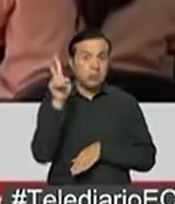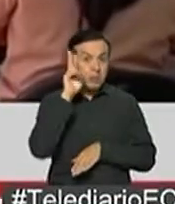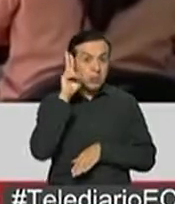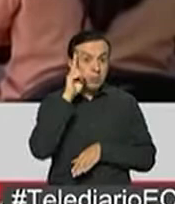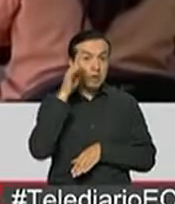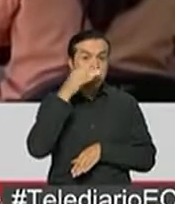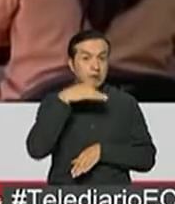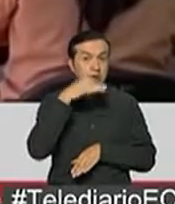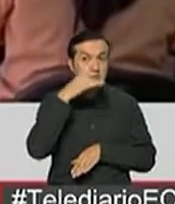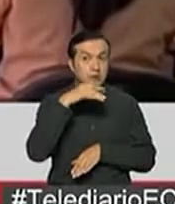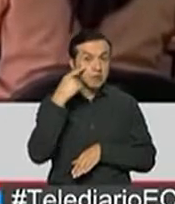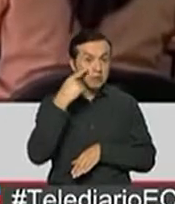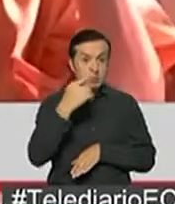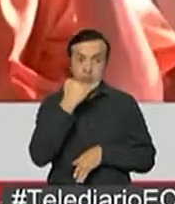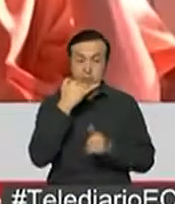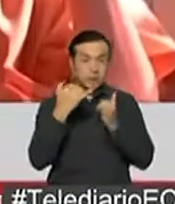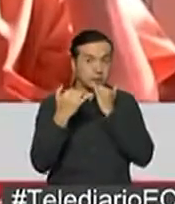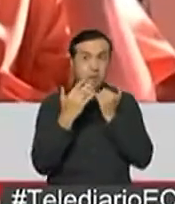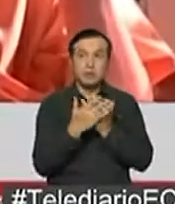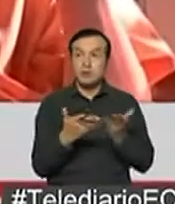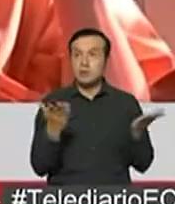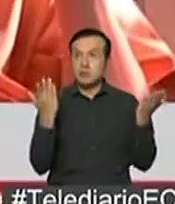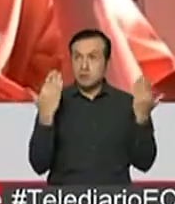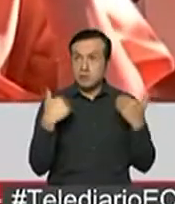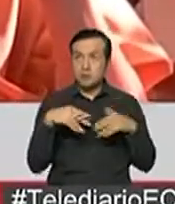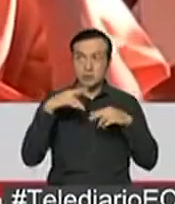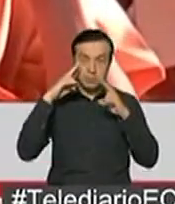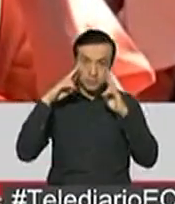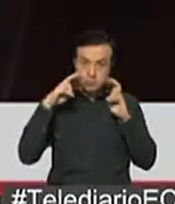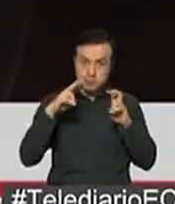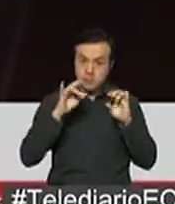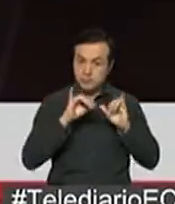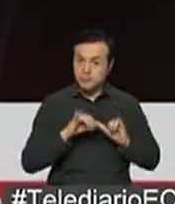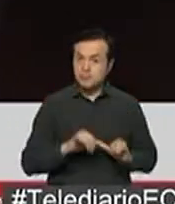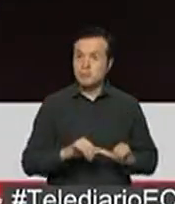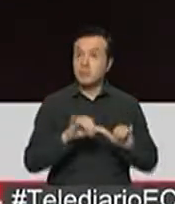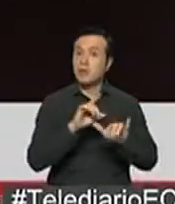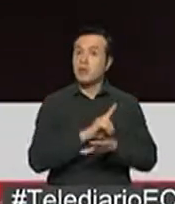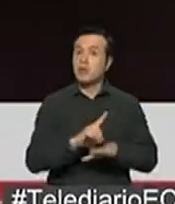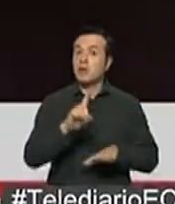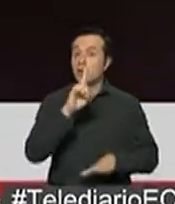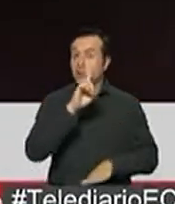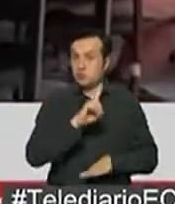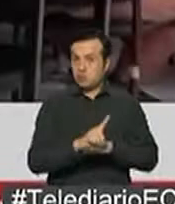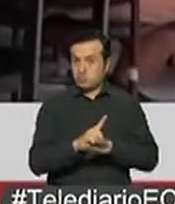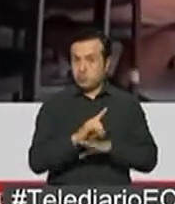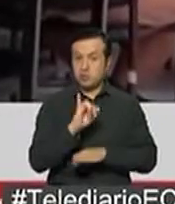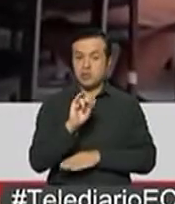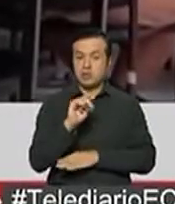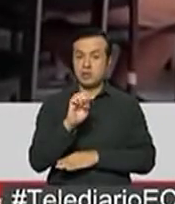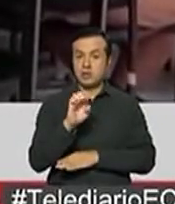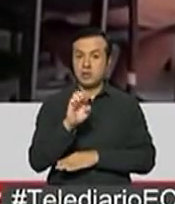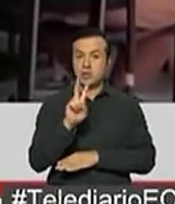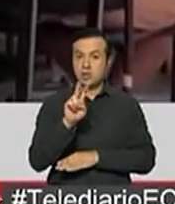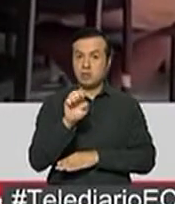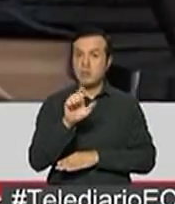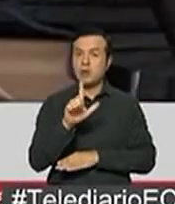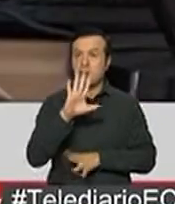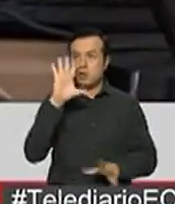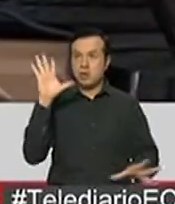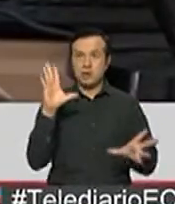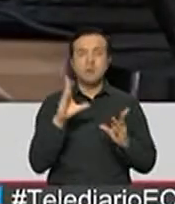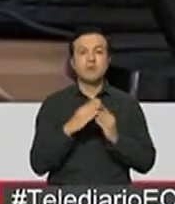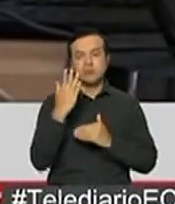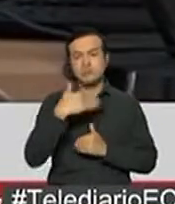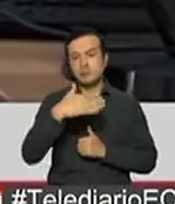puntaje de manera indebida pese a que las investigaciones continúan el director ejecutivo del ine vall señaló que tienen prácticamente la